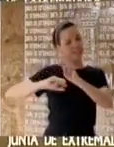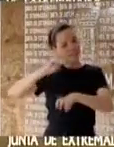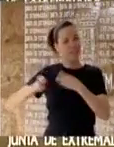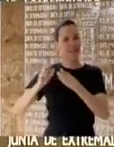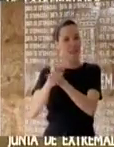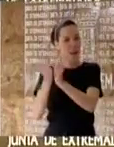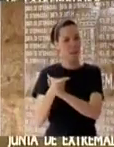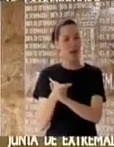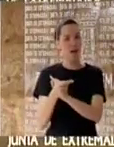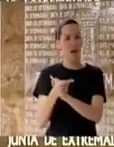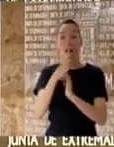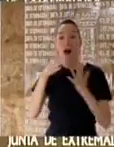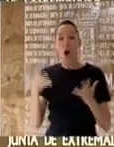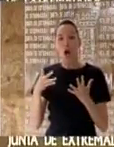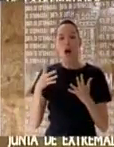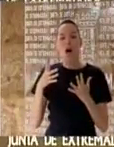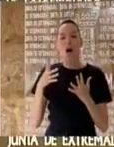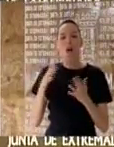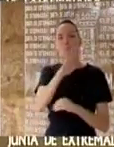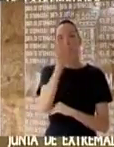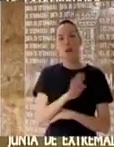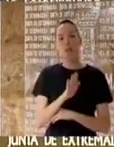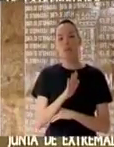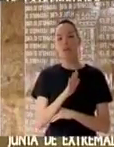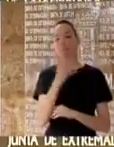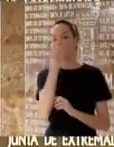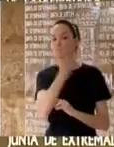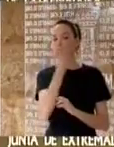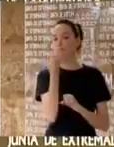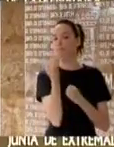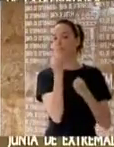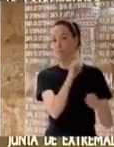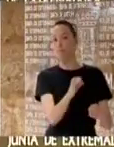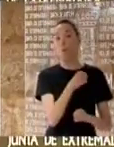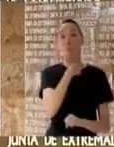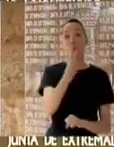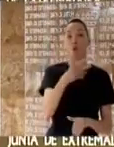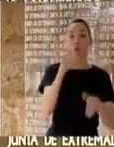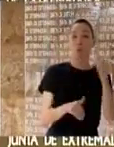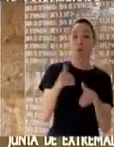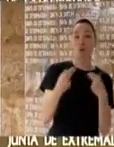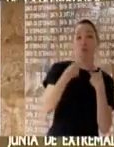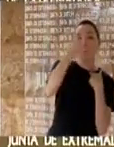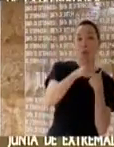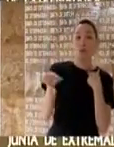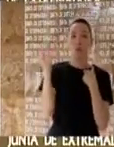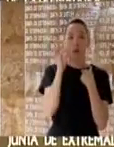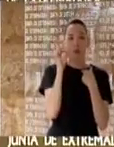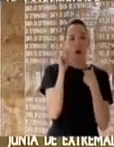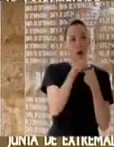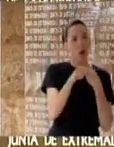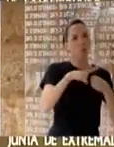lo que están poniendo en cuestión precisamente es la voz y el voto de diputados y diputadas electos por provincias que